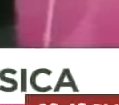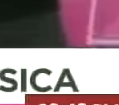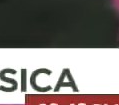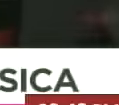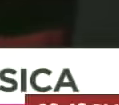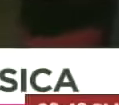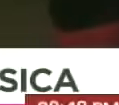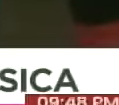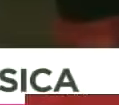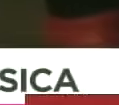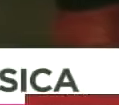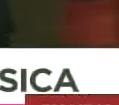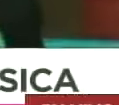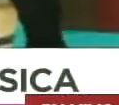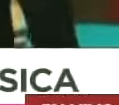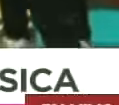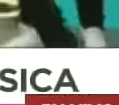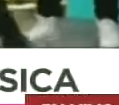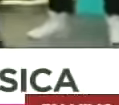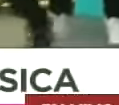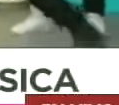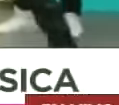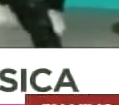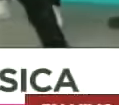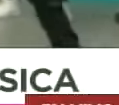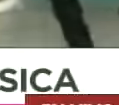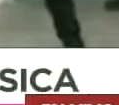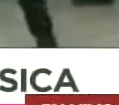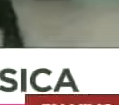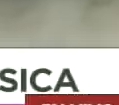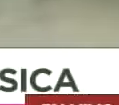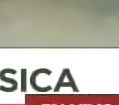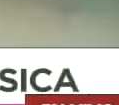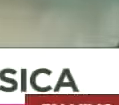Maduro es mejor y seguro,